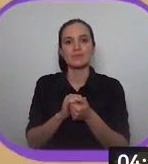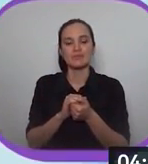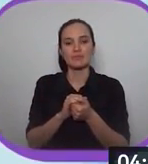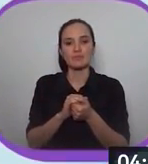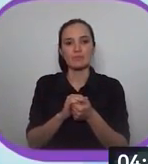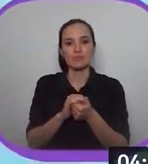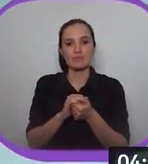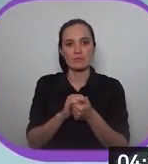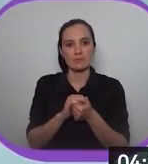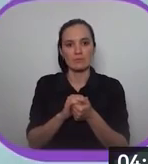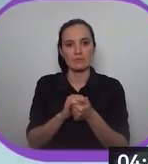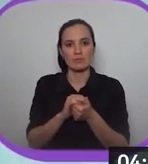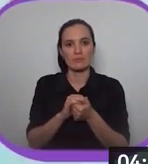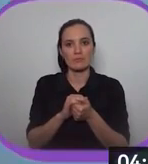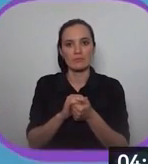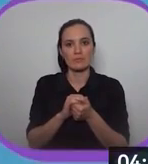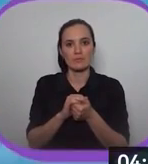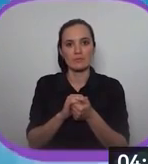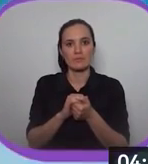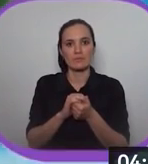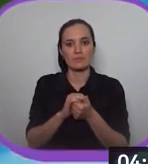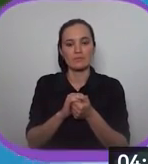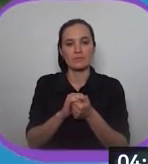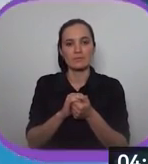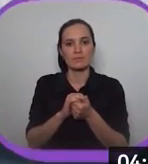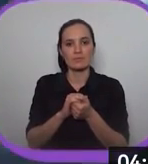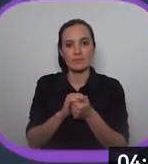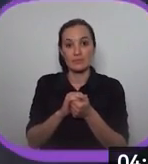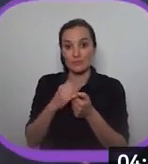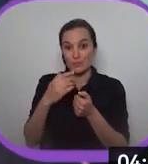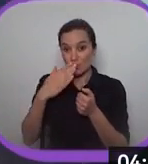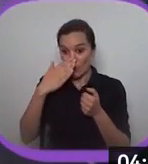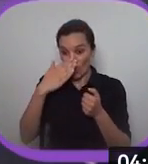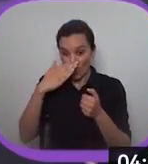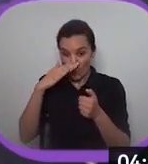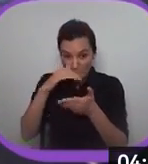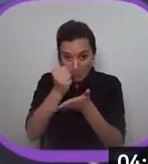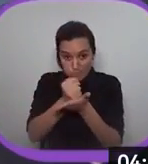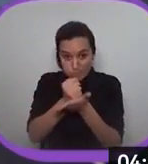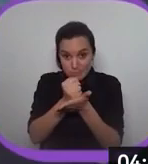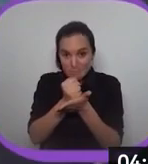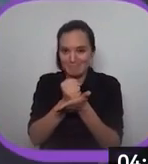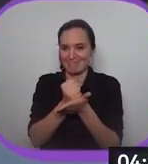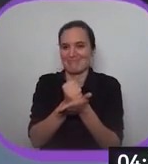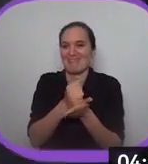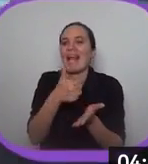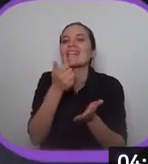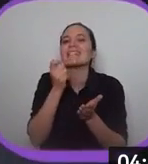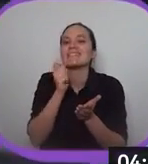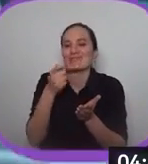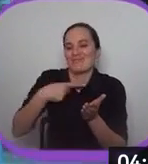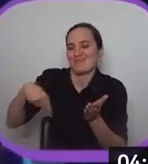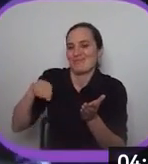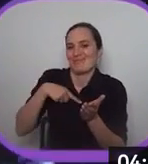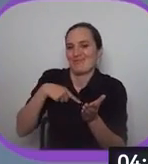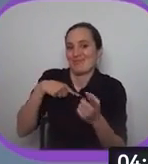¡Marca! marcador final? ¿Los buenos uno? ¿Los